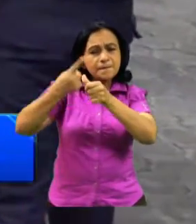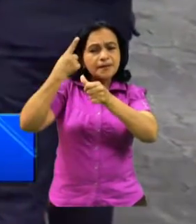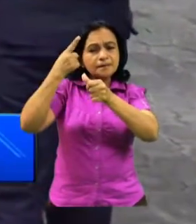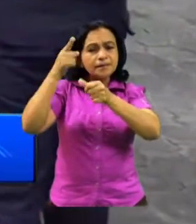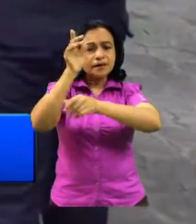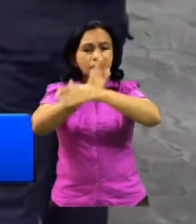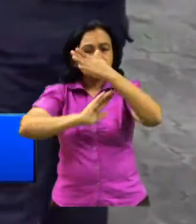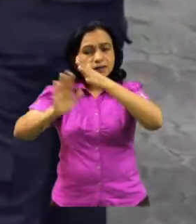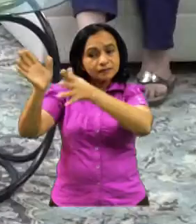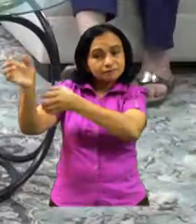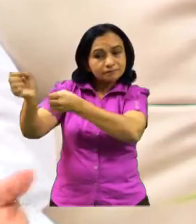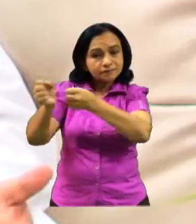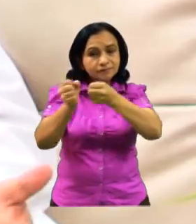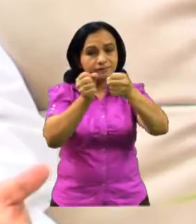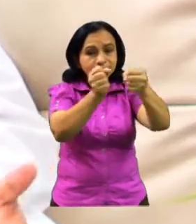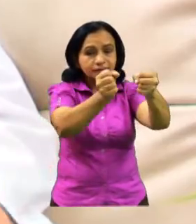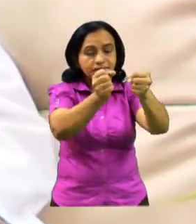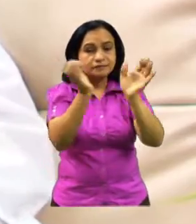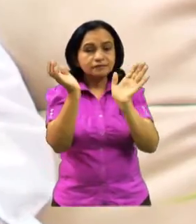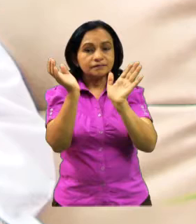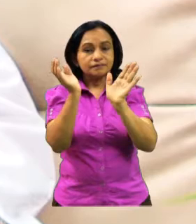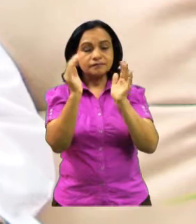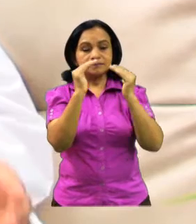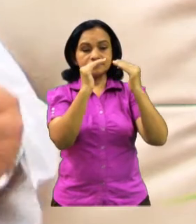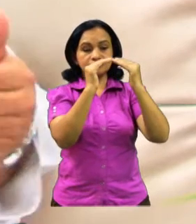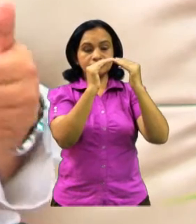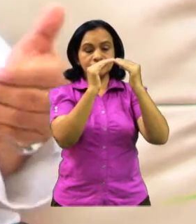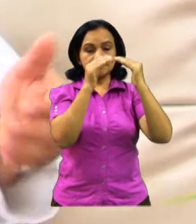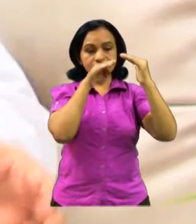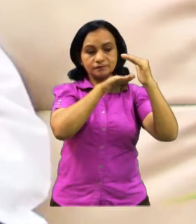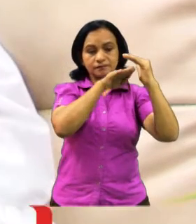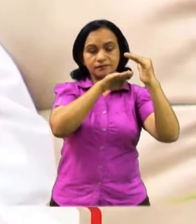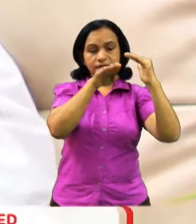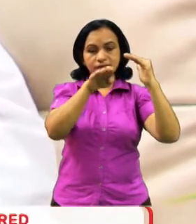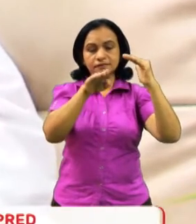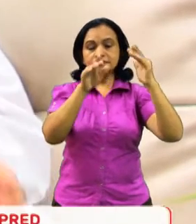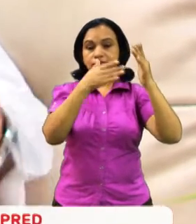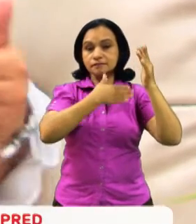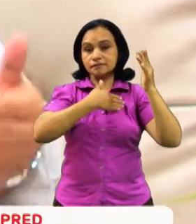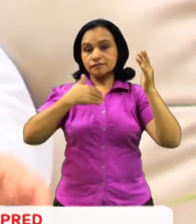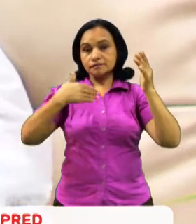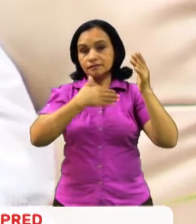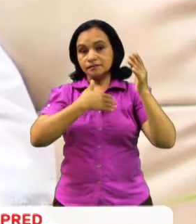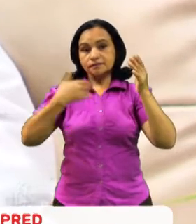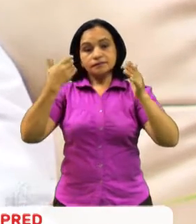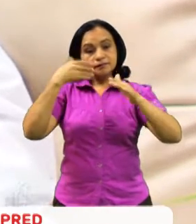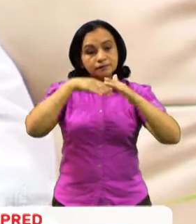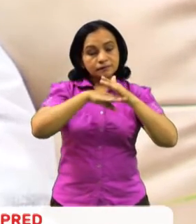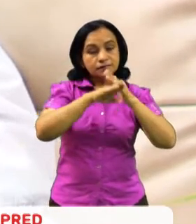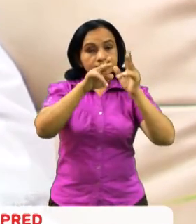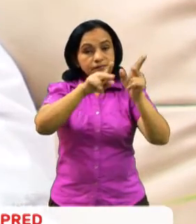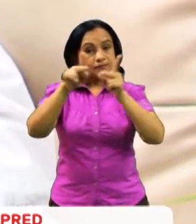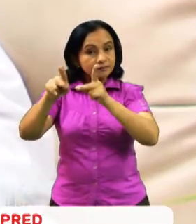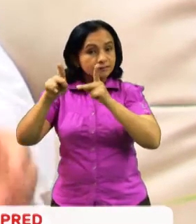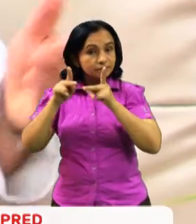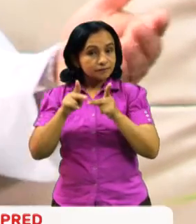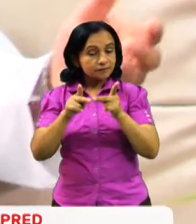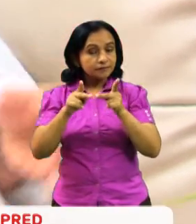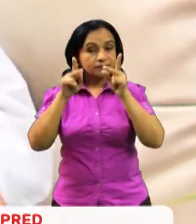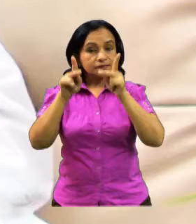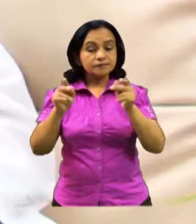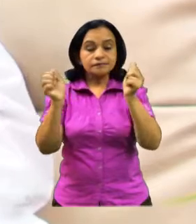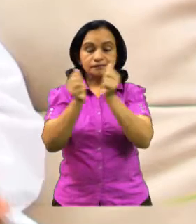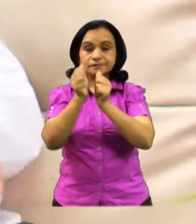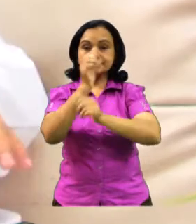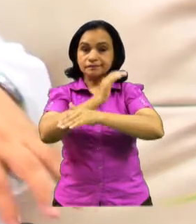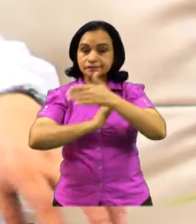sea la persona con discapacidad. Y en cuanto a los albergues, pues ir paulatinamente mejorando las condiciones de accesibilidad de los albergues para la